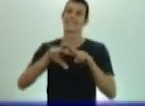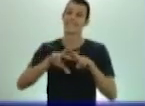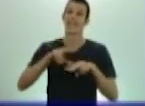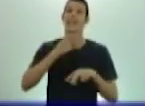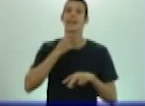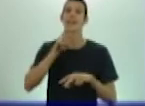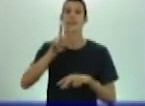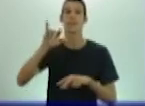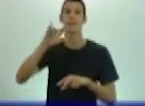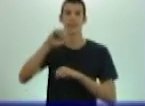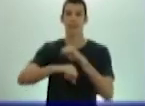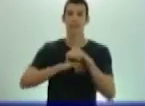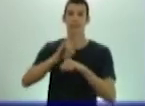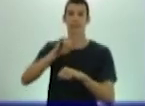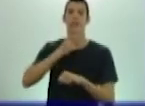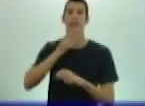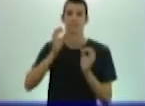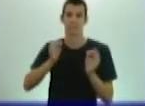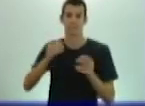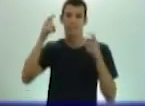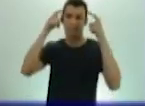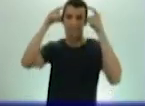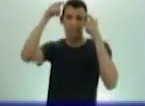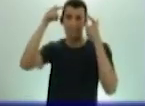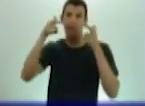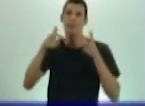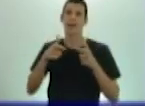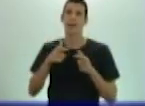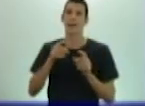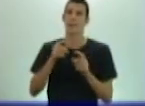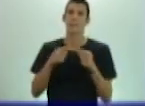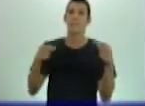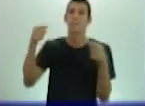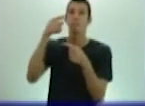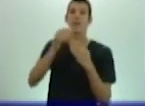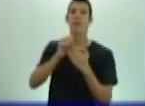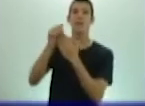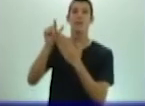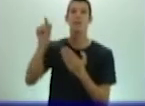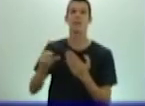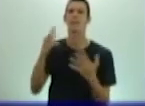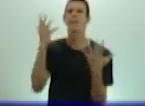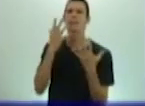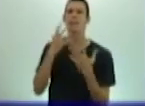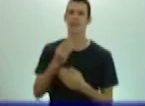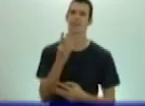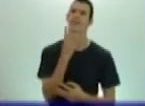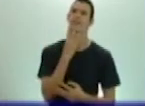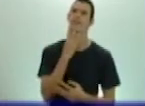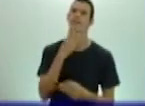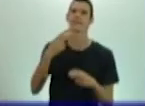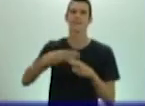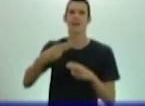públicamente. Lenin, el líder de este partido que se encontraba en el exilio, regresa al país